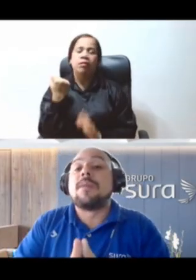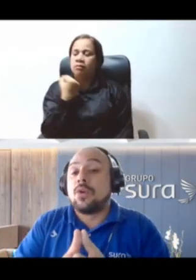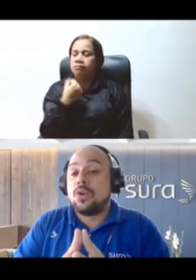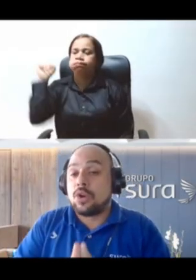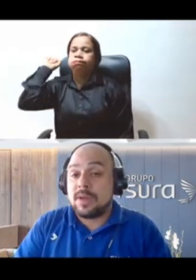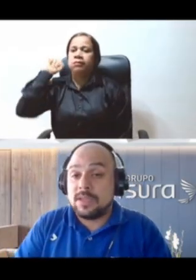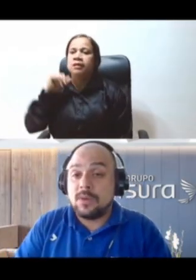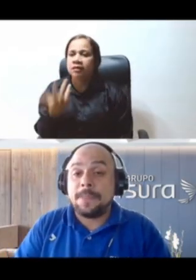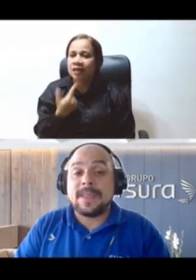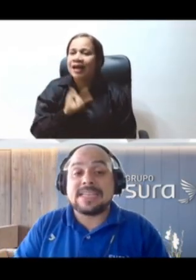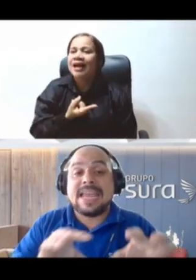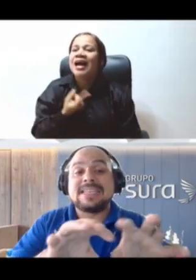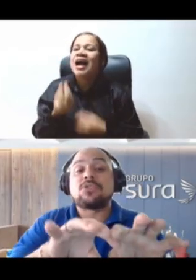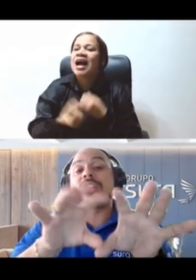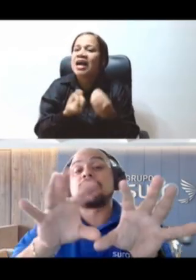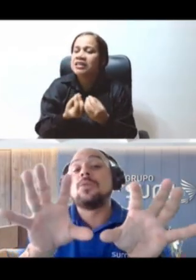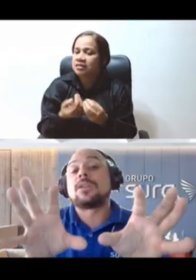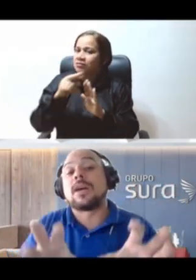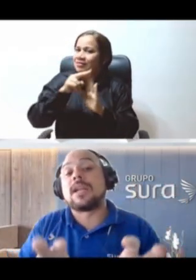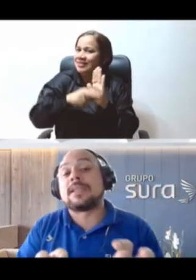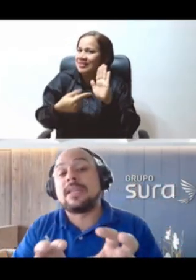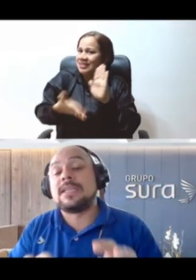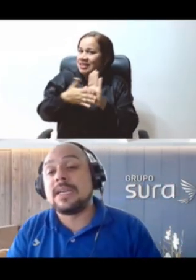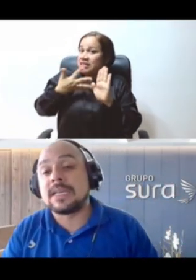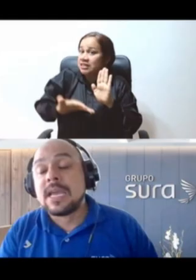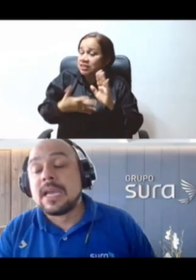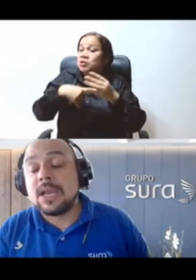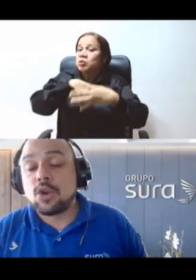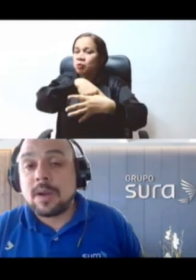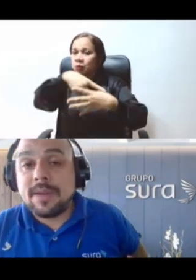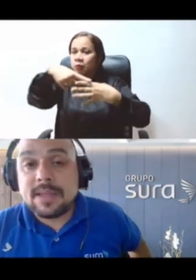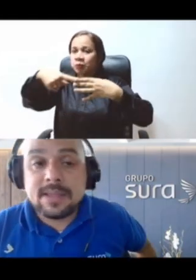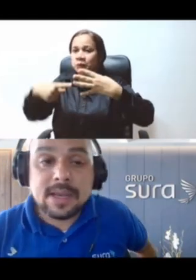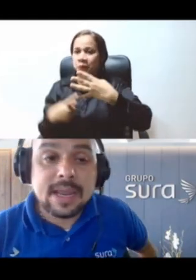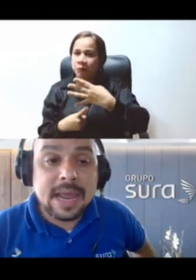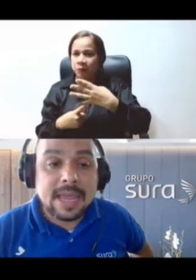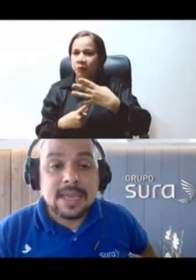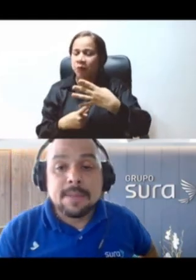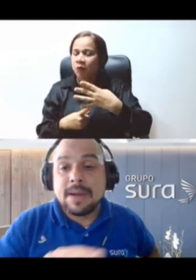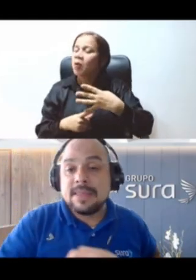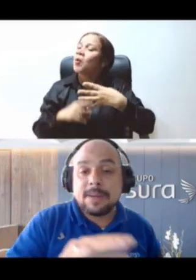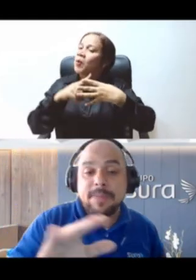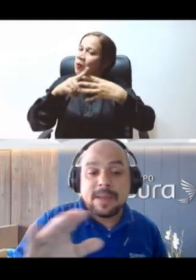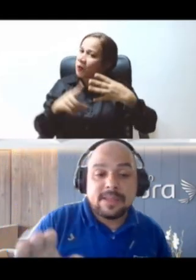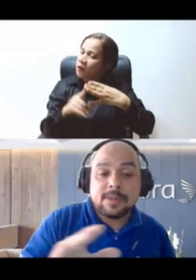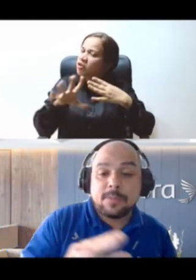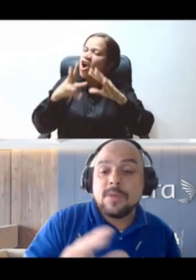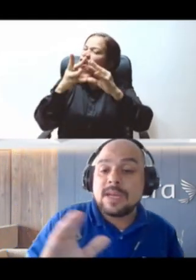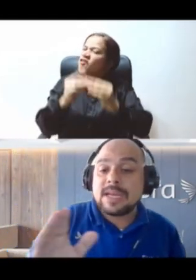hay dentro del marco normativo. Entonces, esas son las 4 características que normalmente tiene la ley: